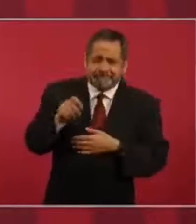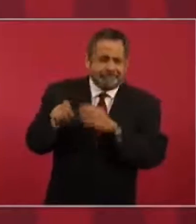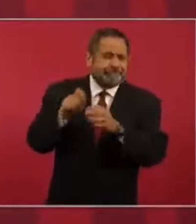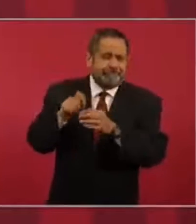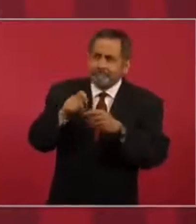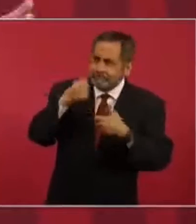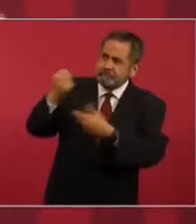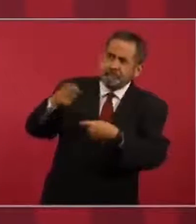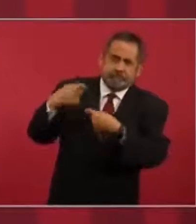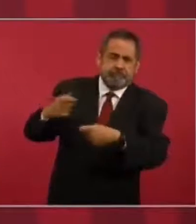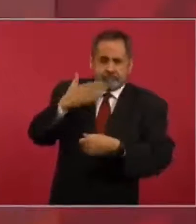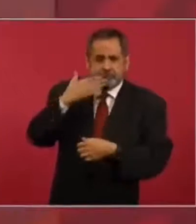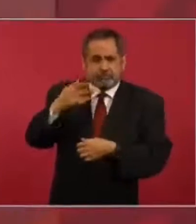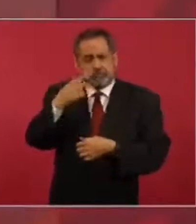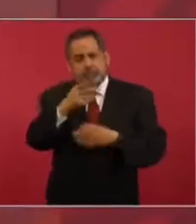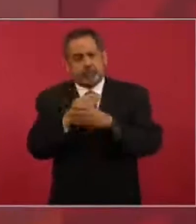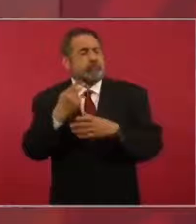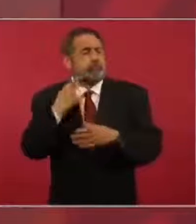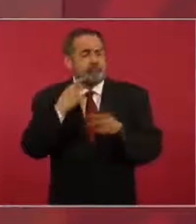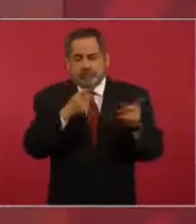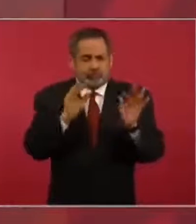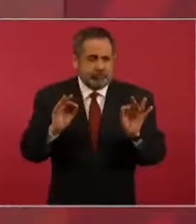pues es su política